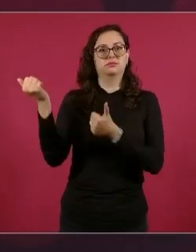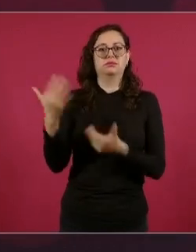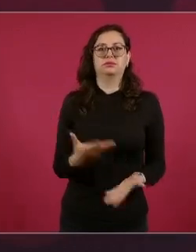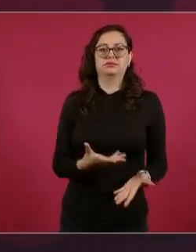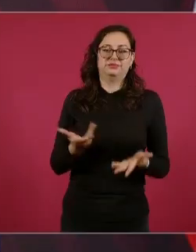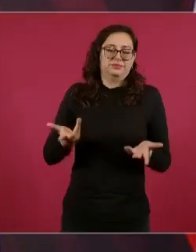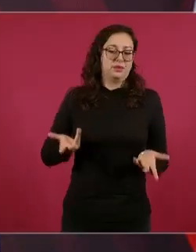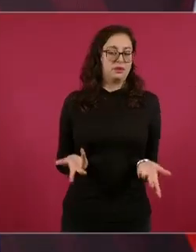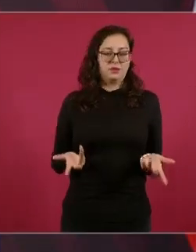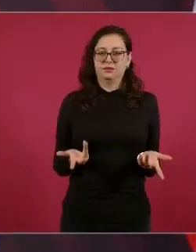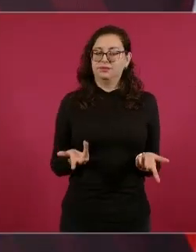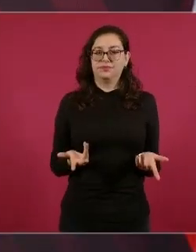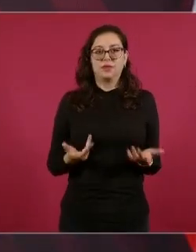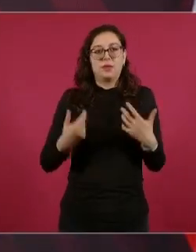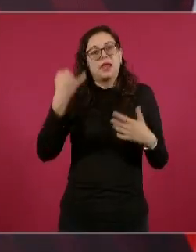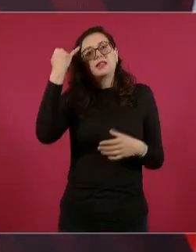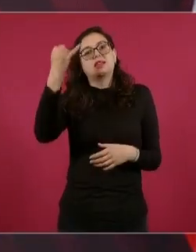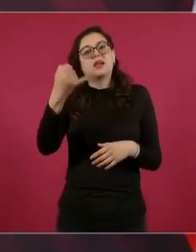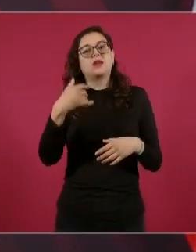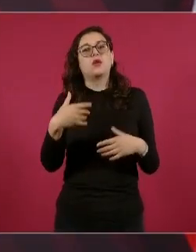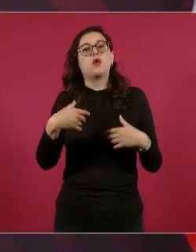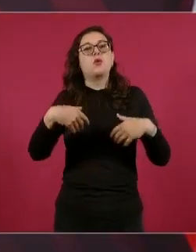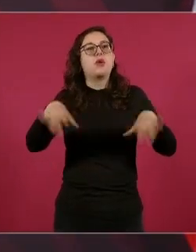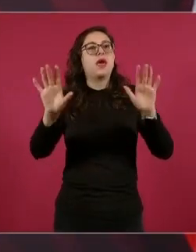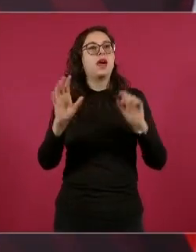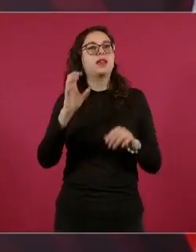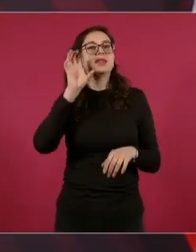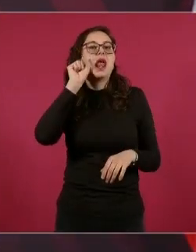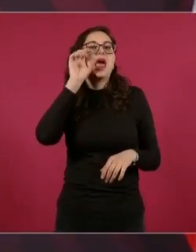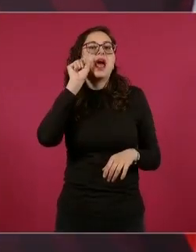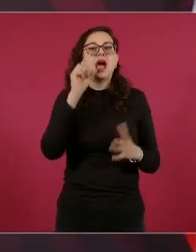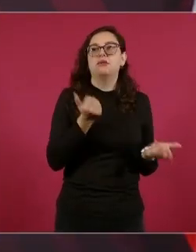estamos procesando toda nuestra materia prima,